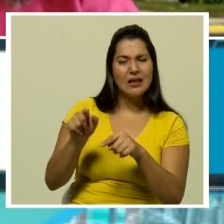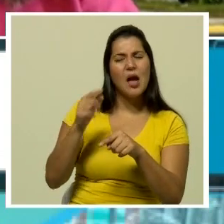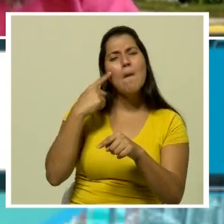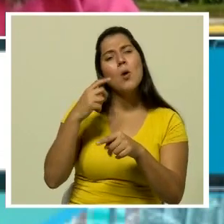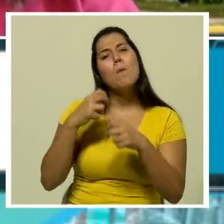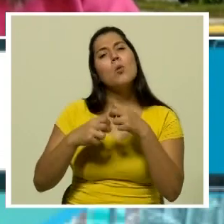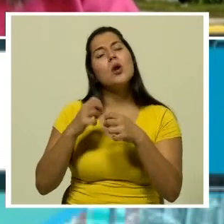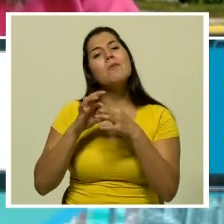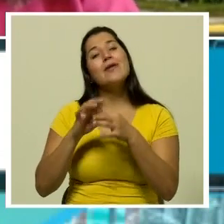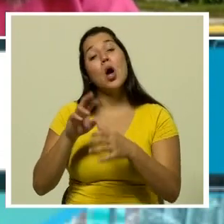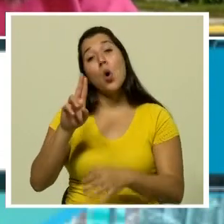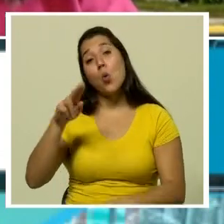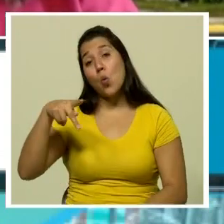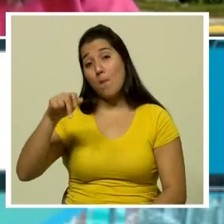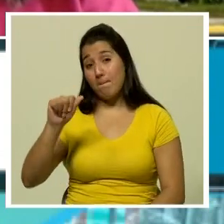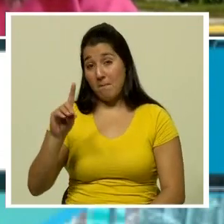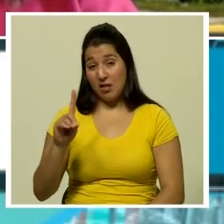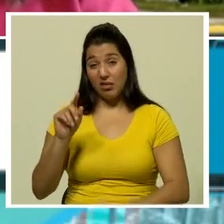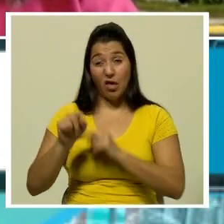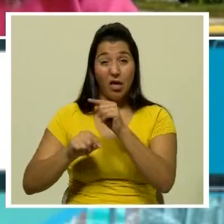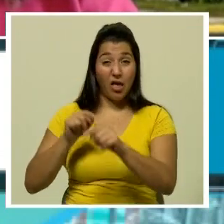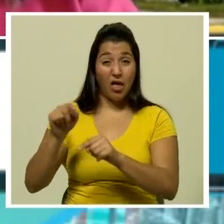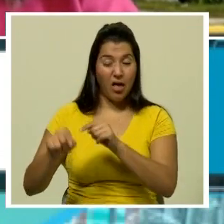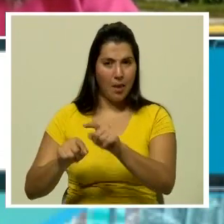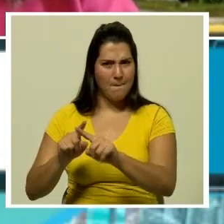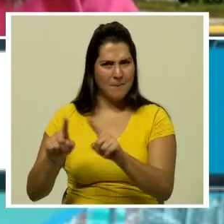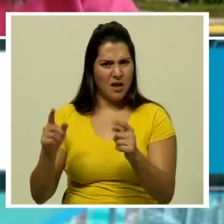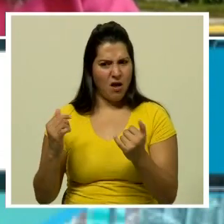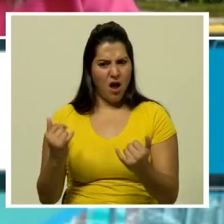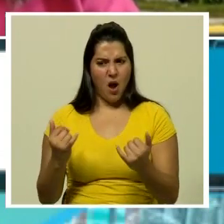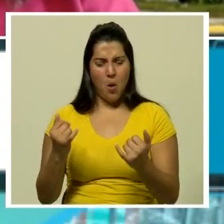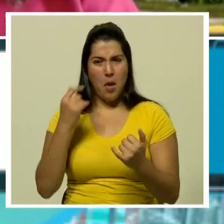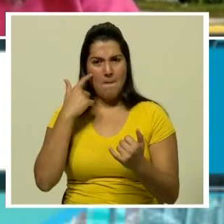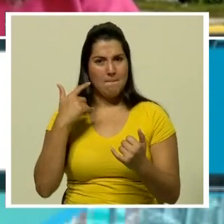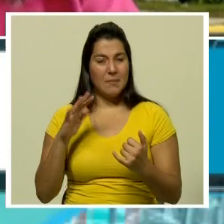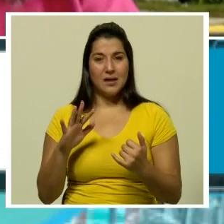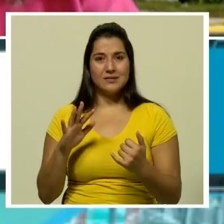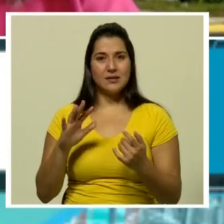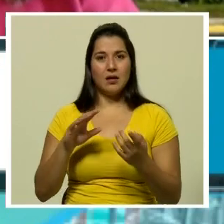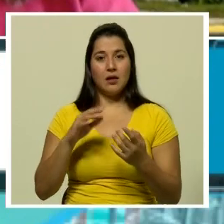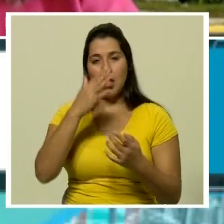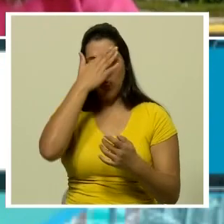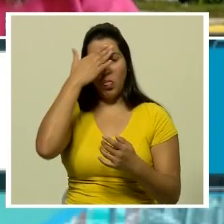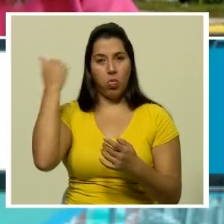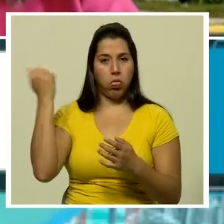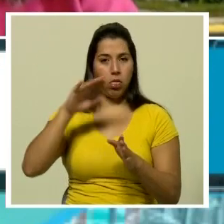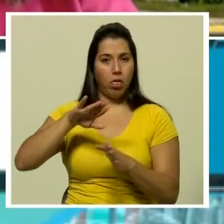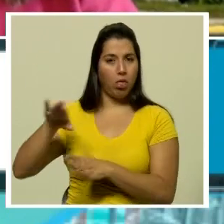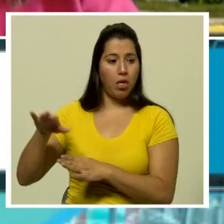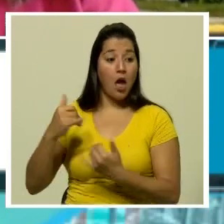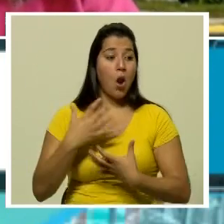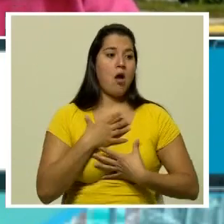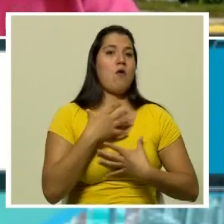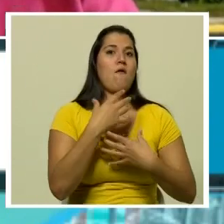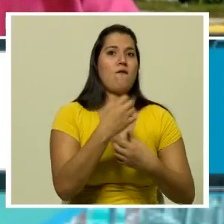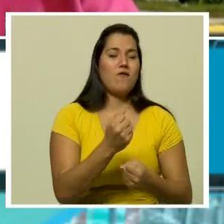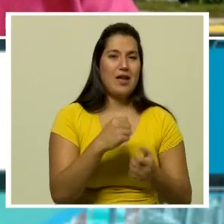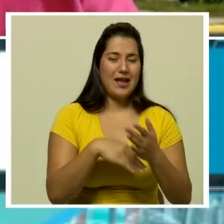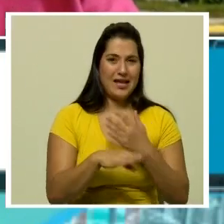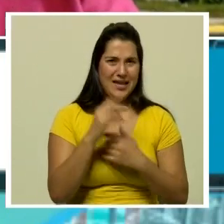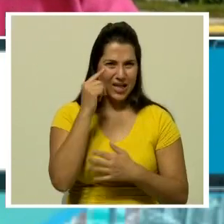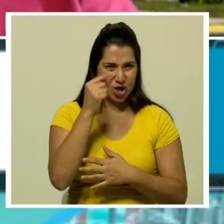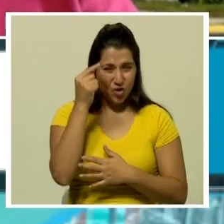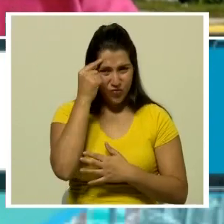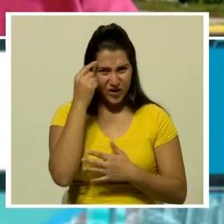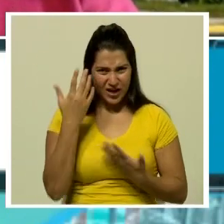UPAD. Ahora parecen haber recibido un extrabono de confianza. ¿Es una reacción instintiva